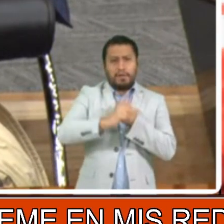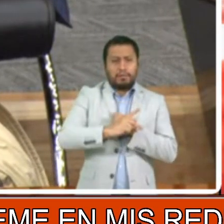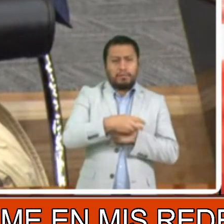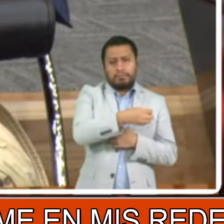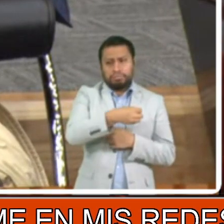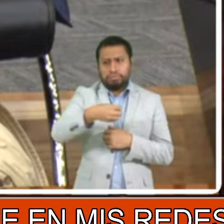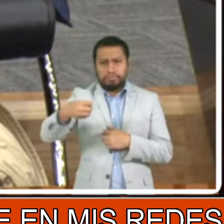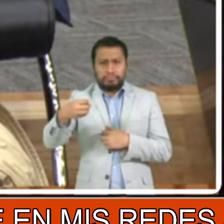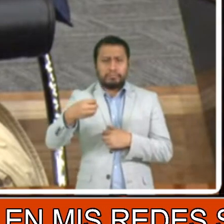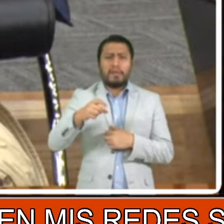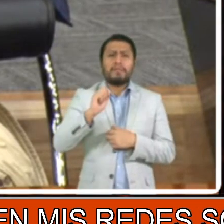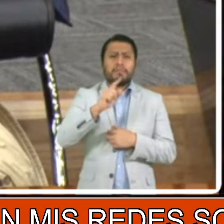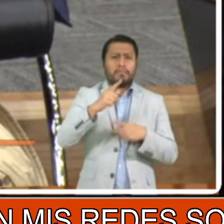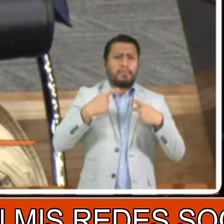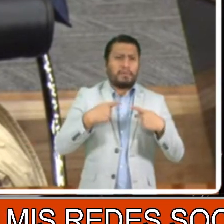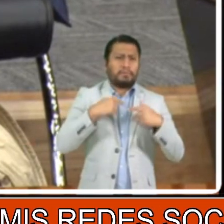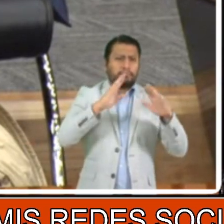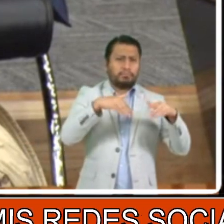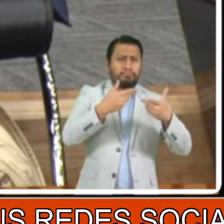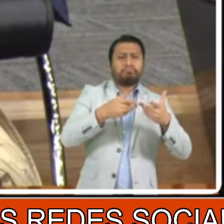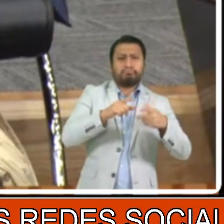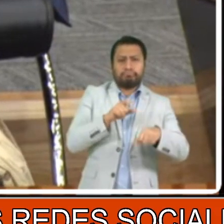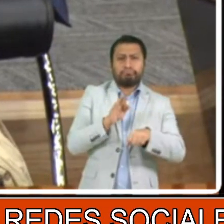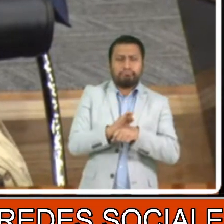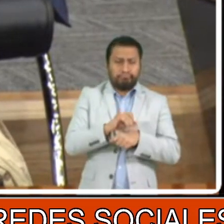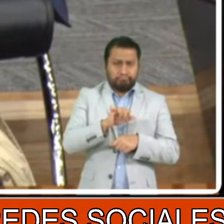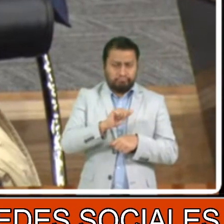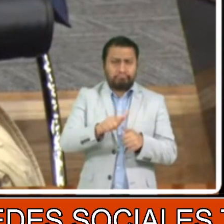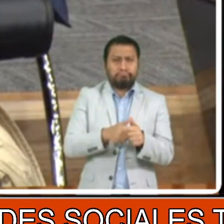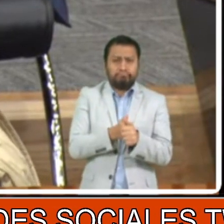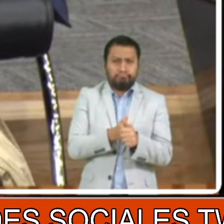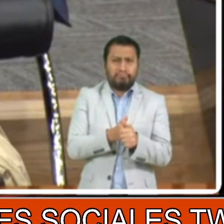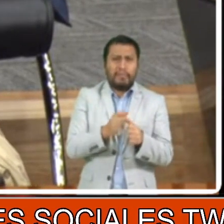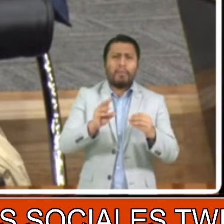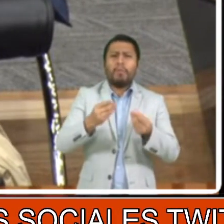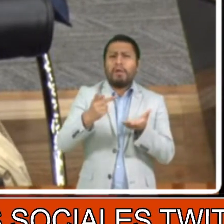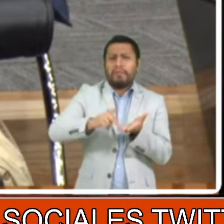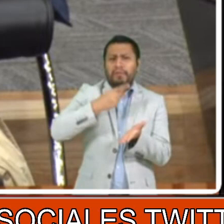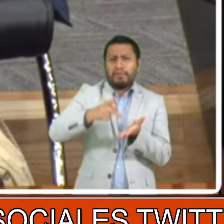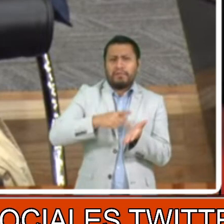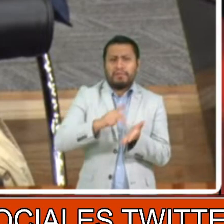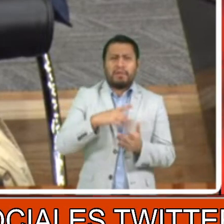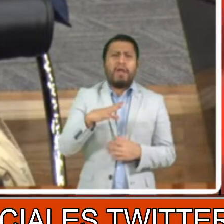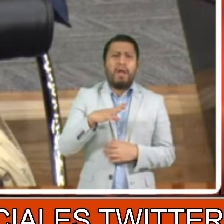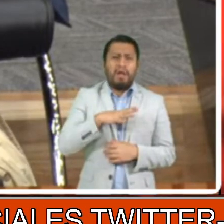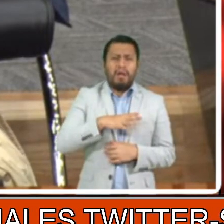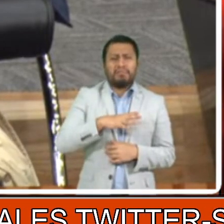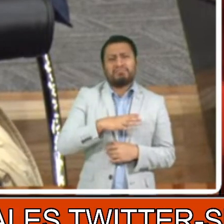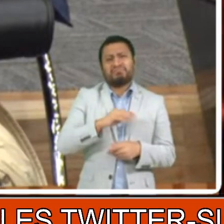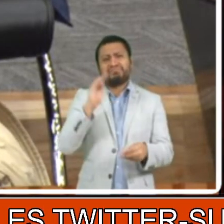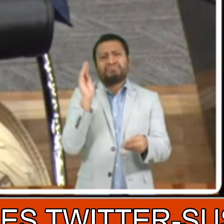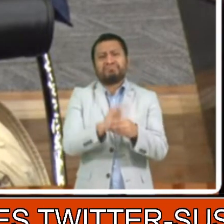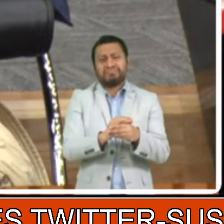la ciudadanía. Y es que a veces se pasa por alto o incluso hay quienes deliberadamente lo